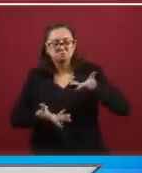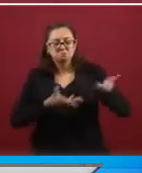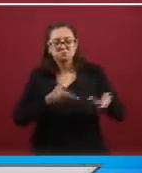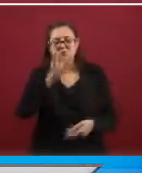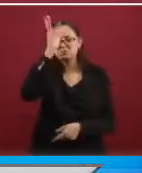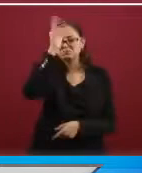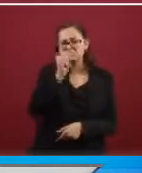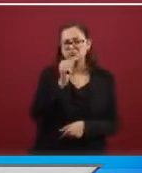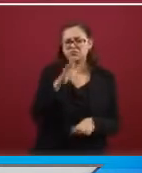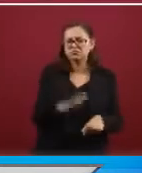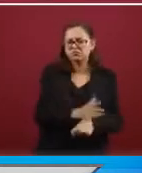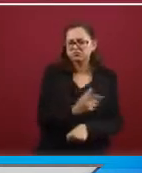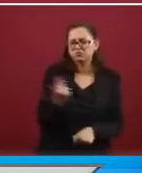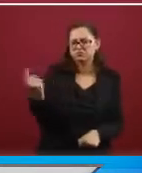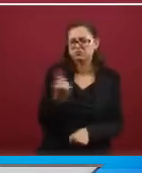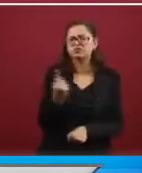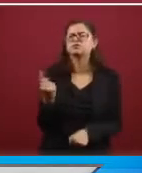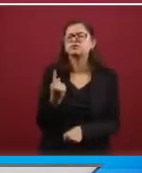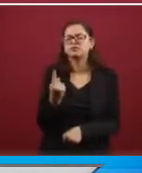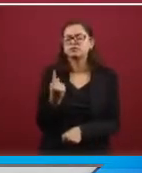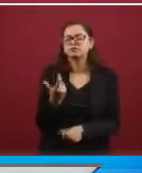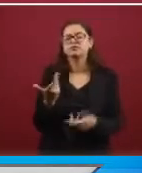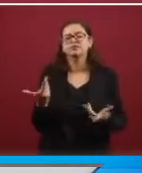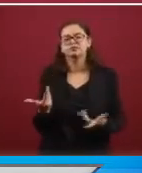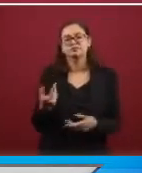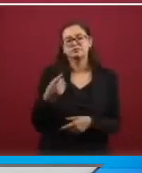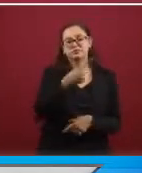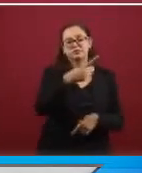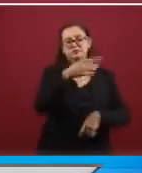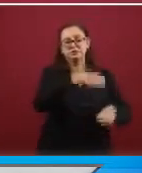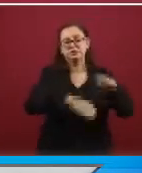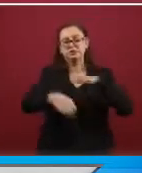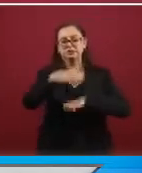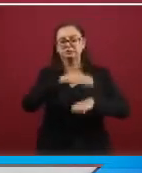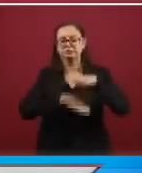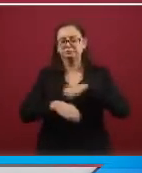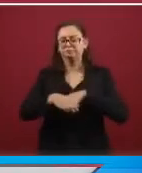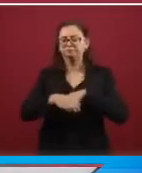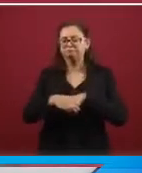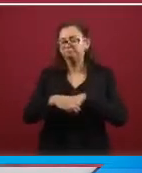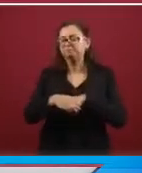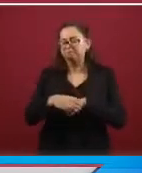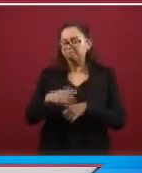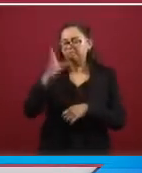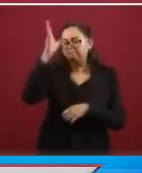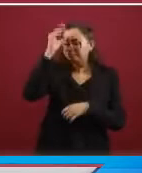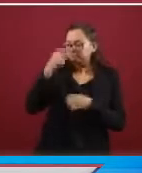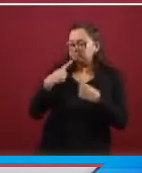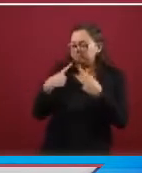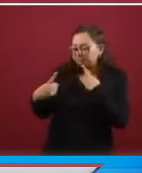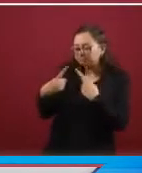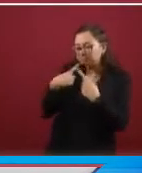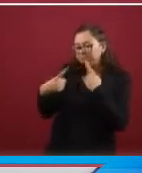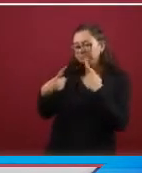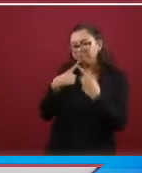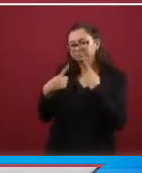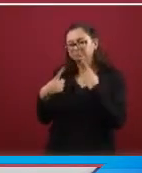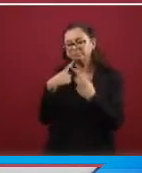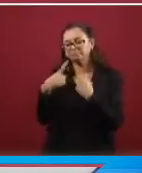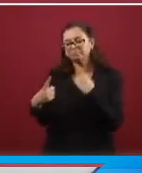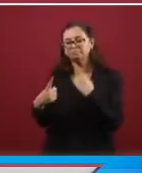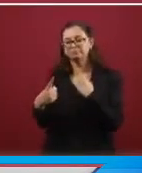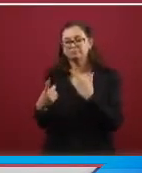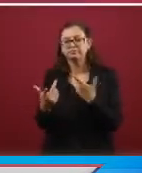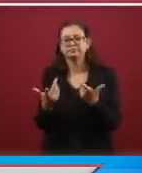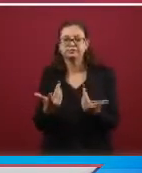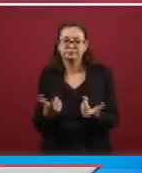Mostraron su disposición para llegar a un arreglo y evitar los tribunales. Hay una empresa mexicana que dio el primer paso de manera ejemplar. Esto significará